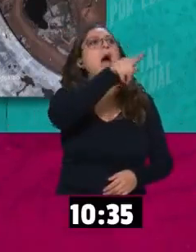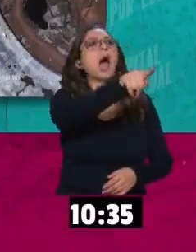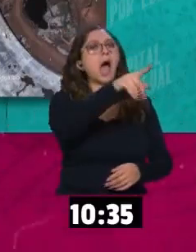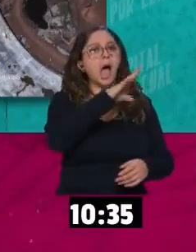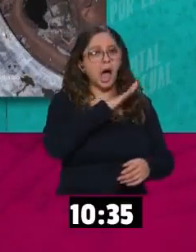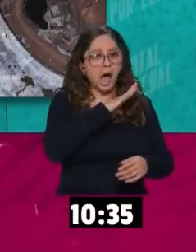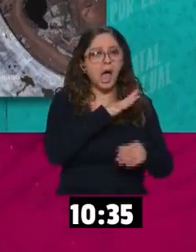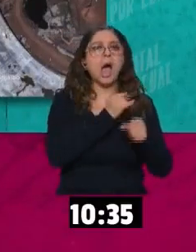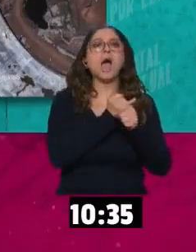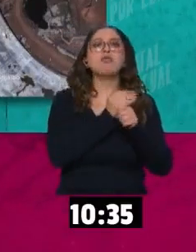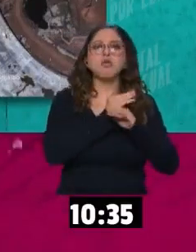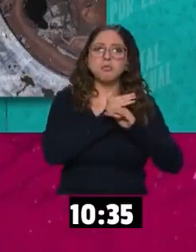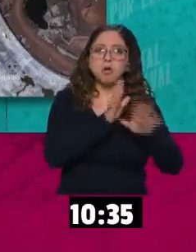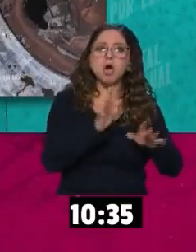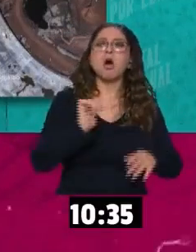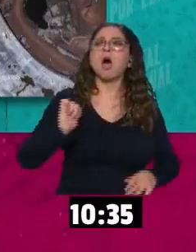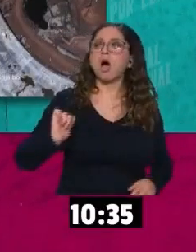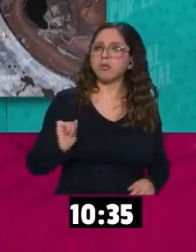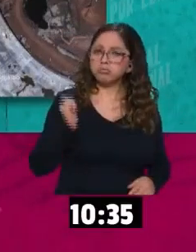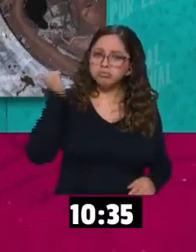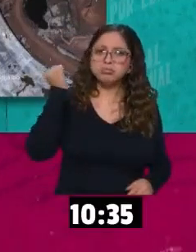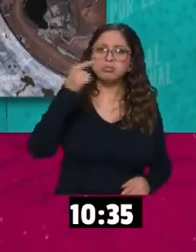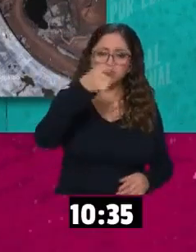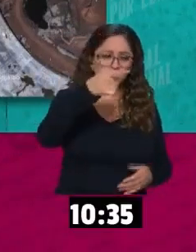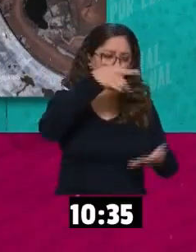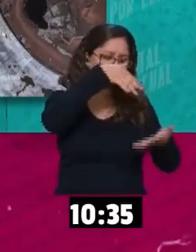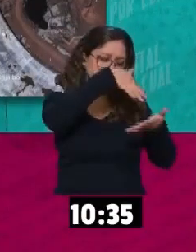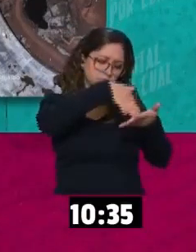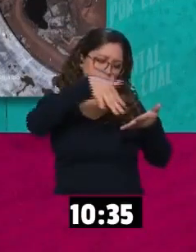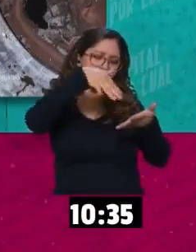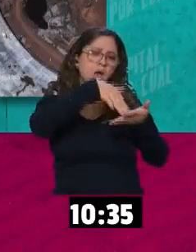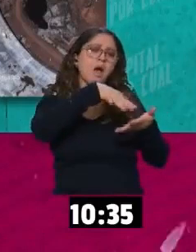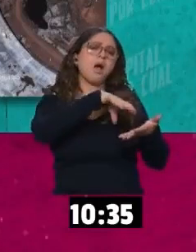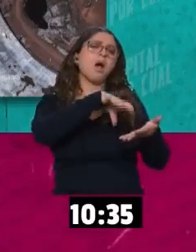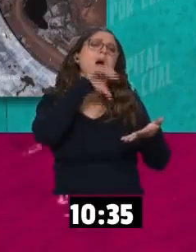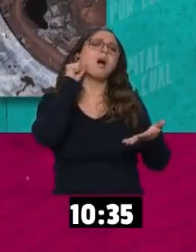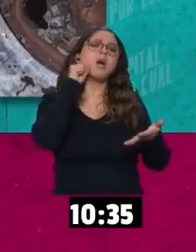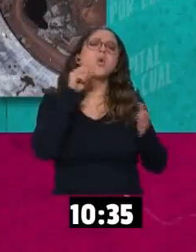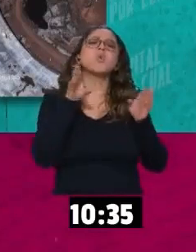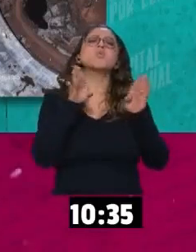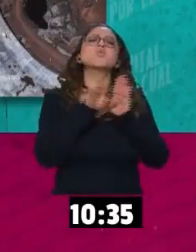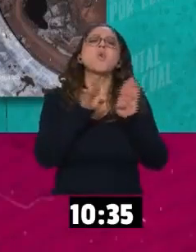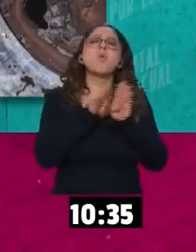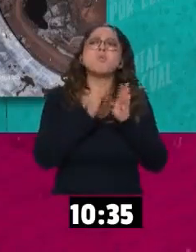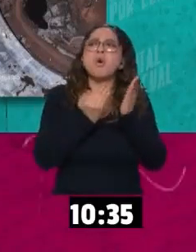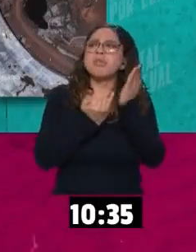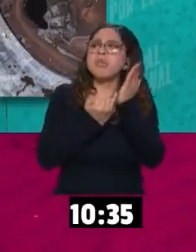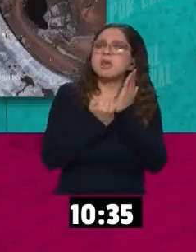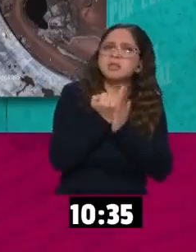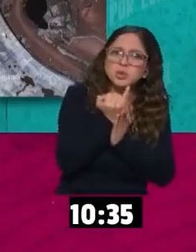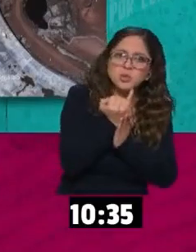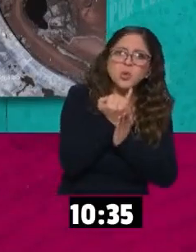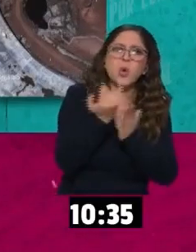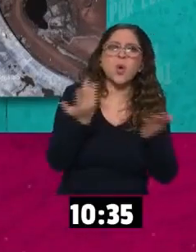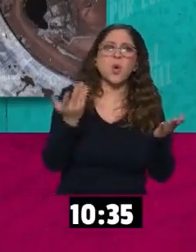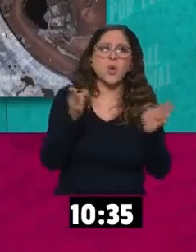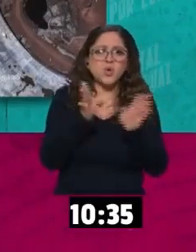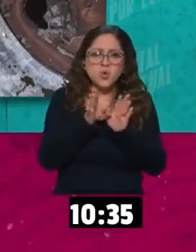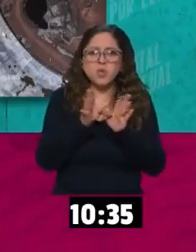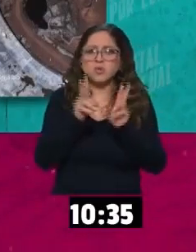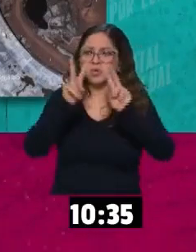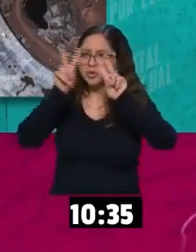los podrá hacer les podrá hacer ver más claramente Claro. cómo se toman las decisiones, cómo se tomaron las decisiones Claro. y